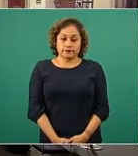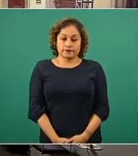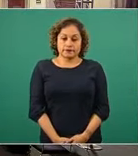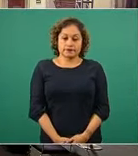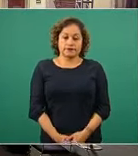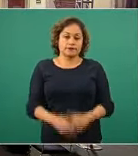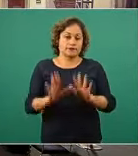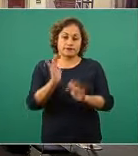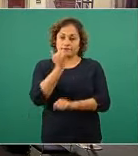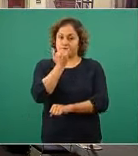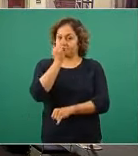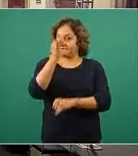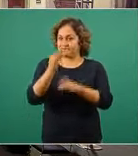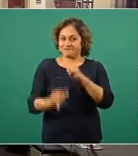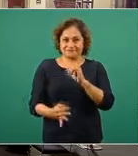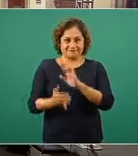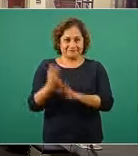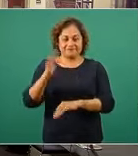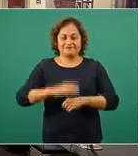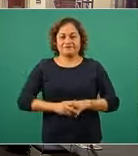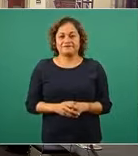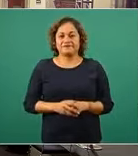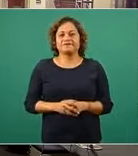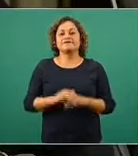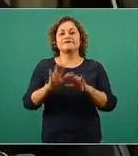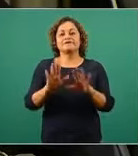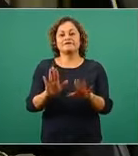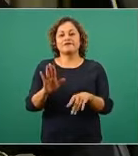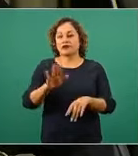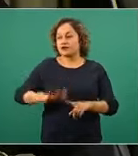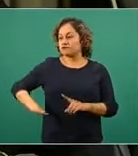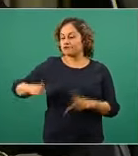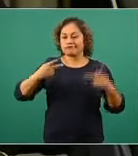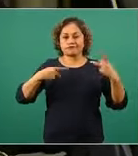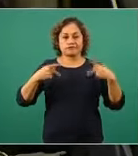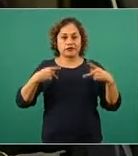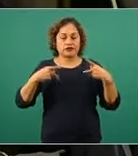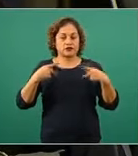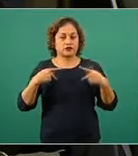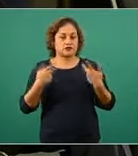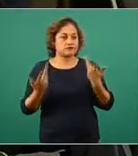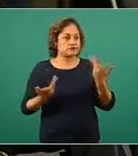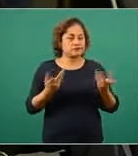Ya, perdón, la última y nos vamos. Hay mucha inquietud como en dónde van a seguir el plan de vacunación, ¿no? ¿En